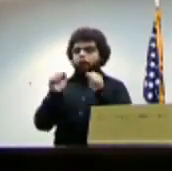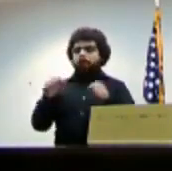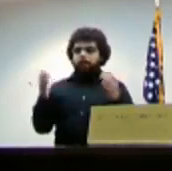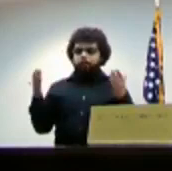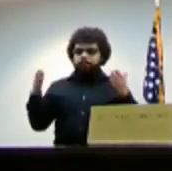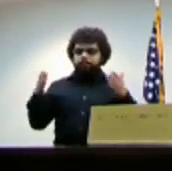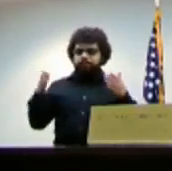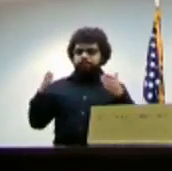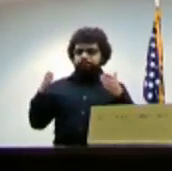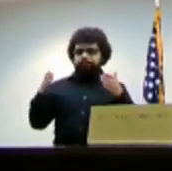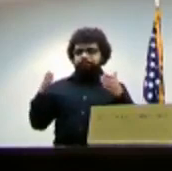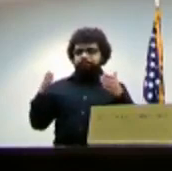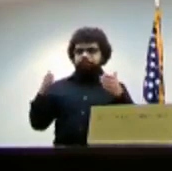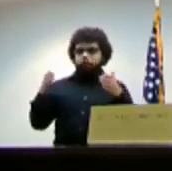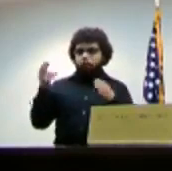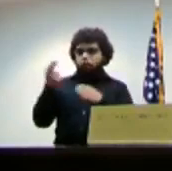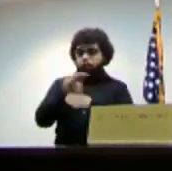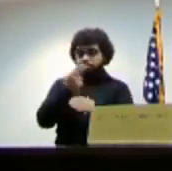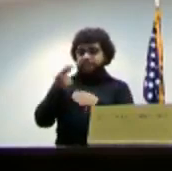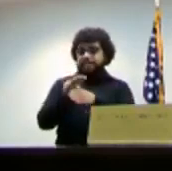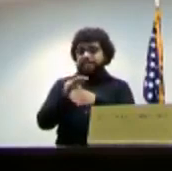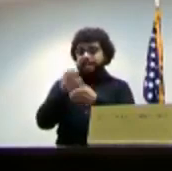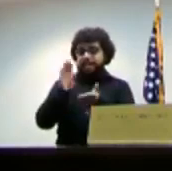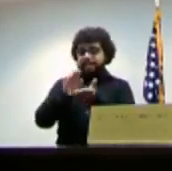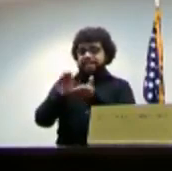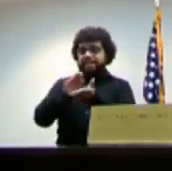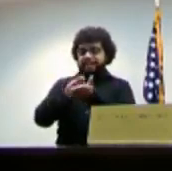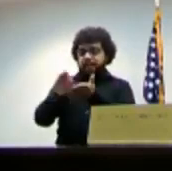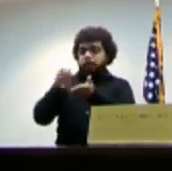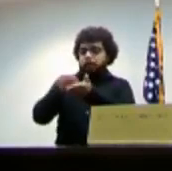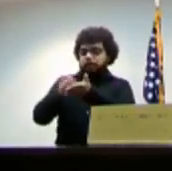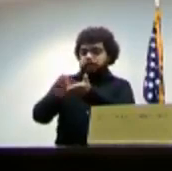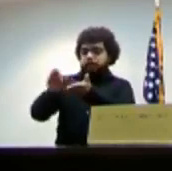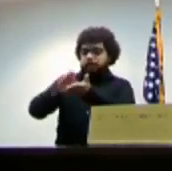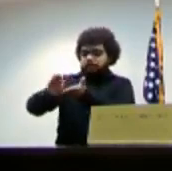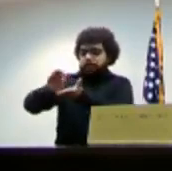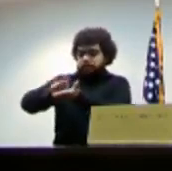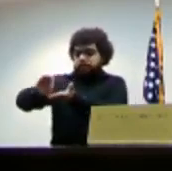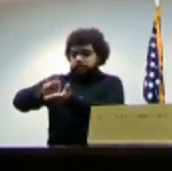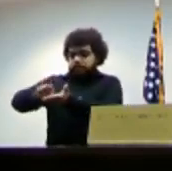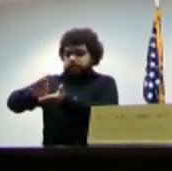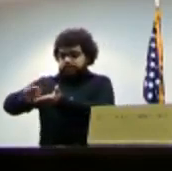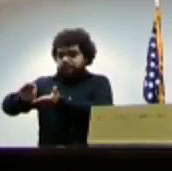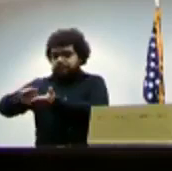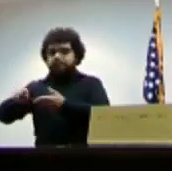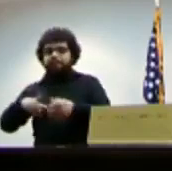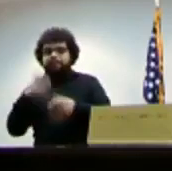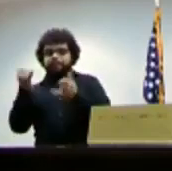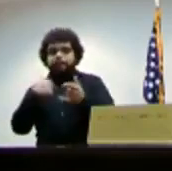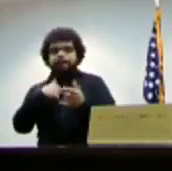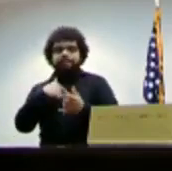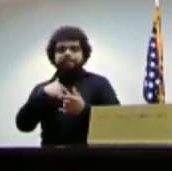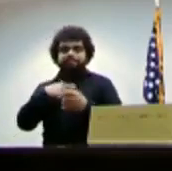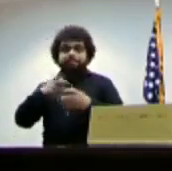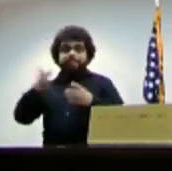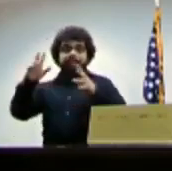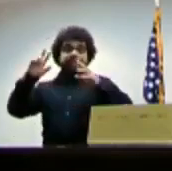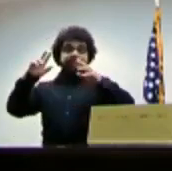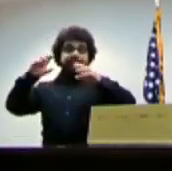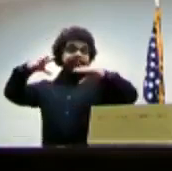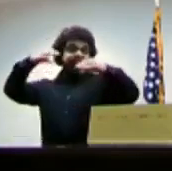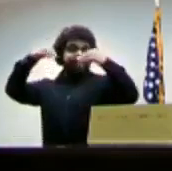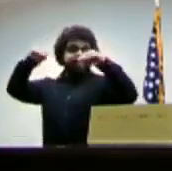el efectivo. O sea, cómo podemos empezar. Y otra cosa también, otro dato, es que las ventas vienen bajando. La producción de la venta de energía